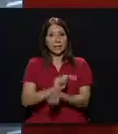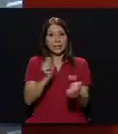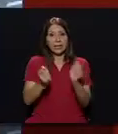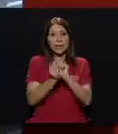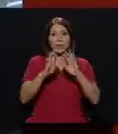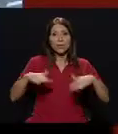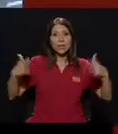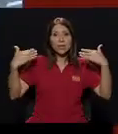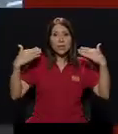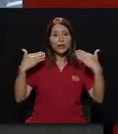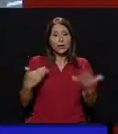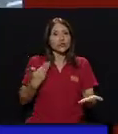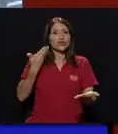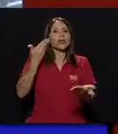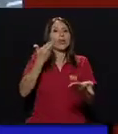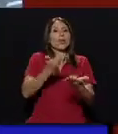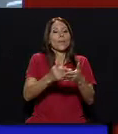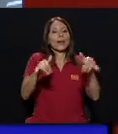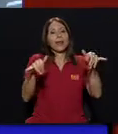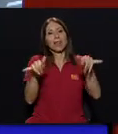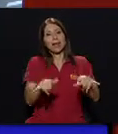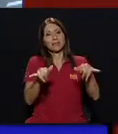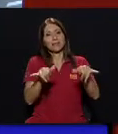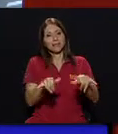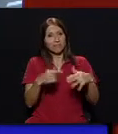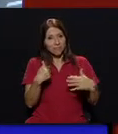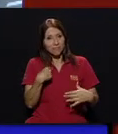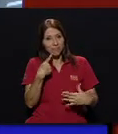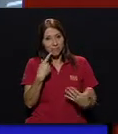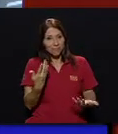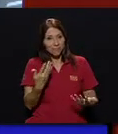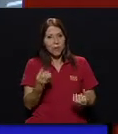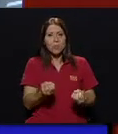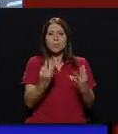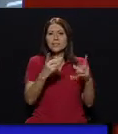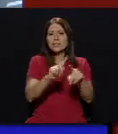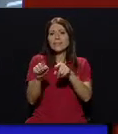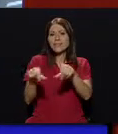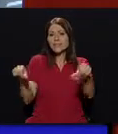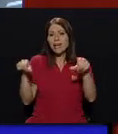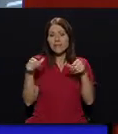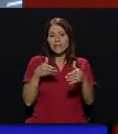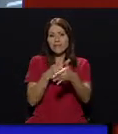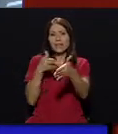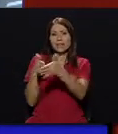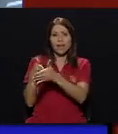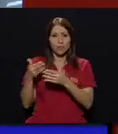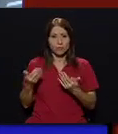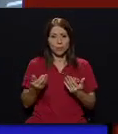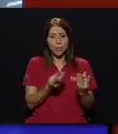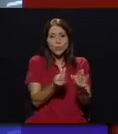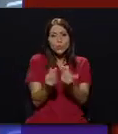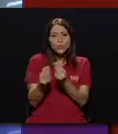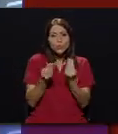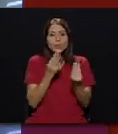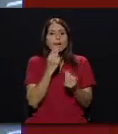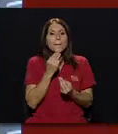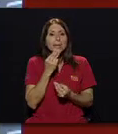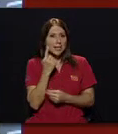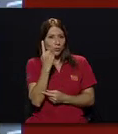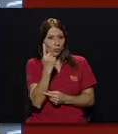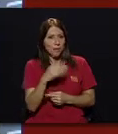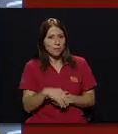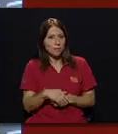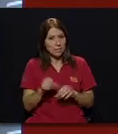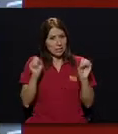El cambio climático llegó para quedarse, como digo yo, y nos ha afectado en múltiples áreas. Bueno, el tema de la producción de la miel es una de ellas.